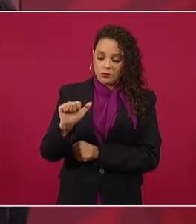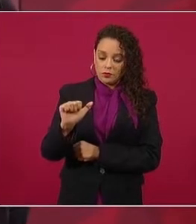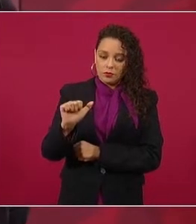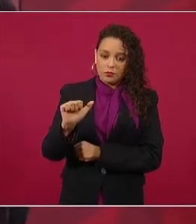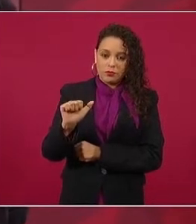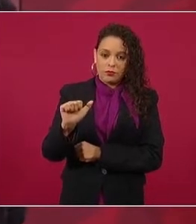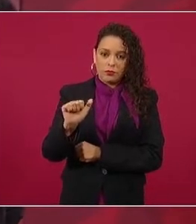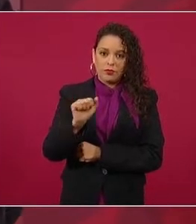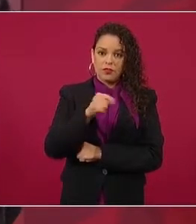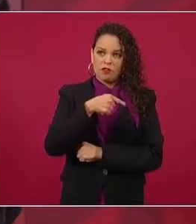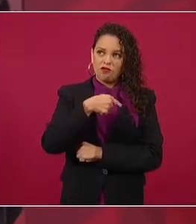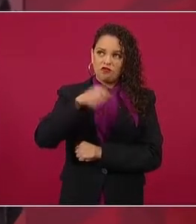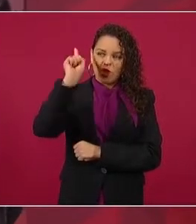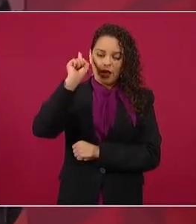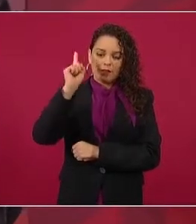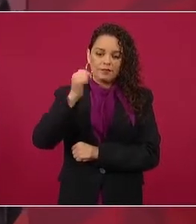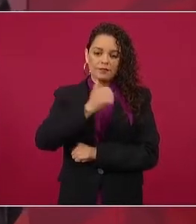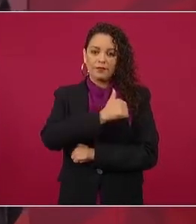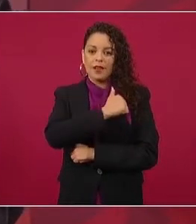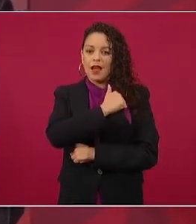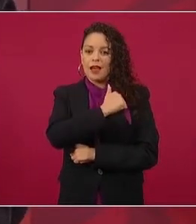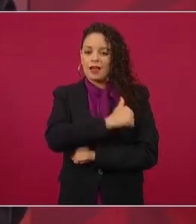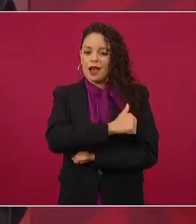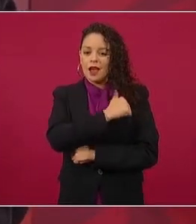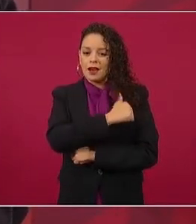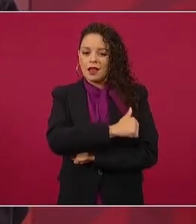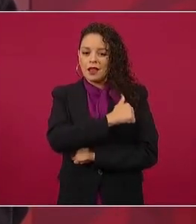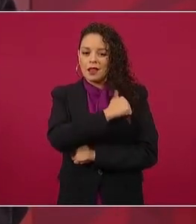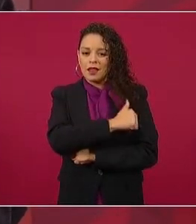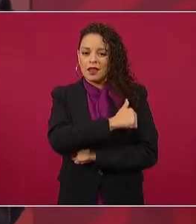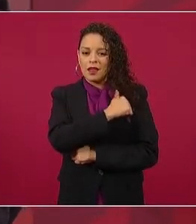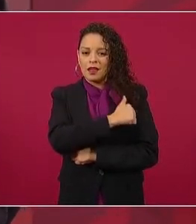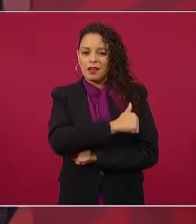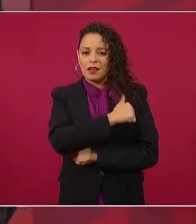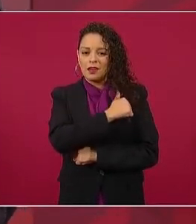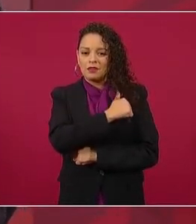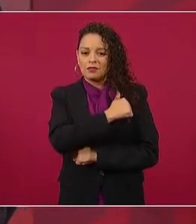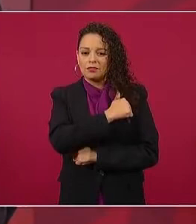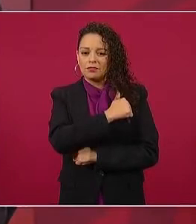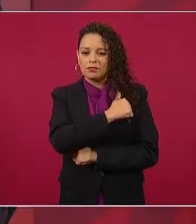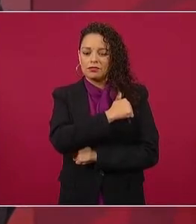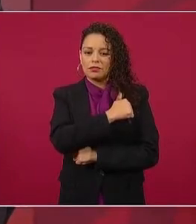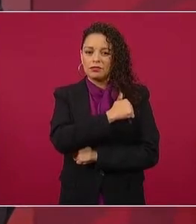fuera a Canadá, casi